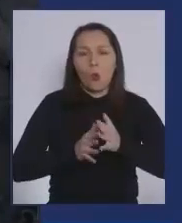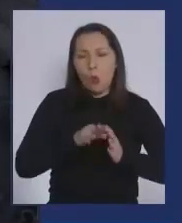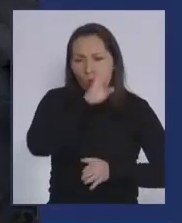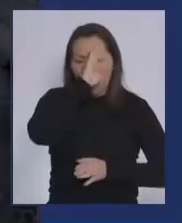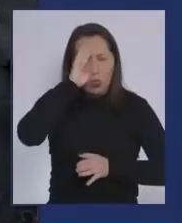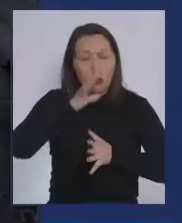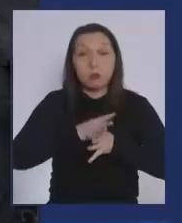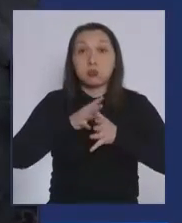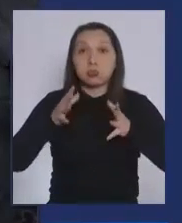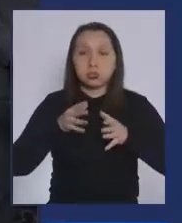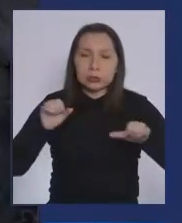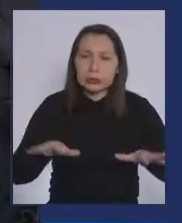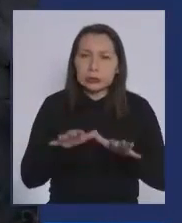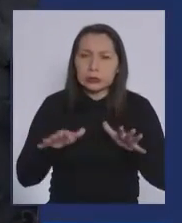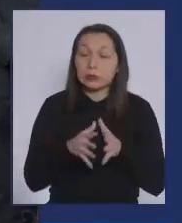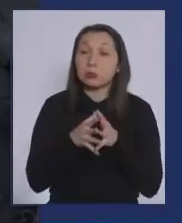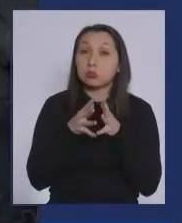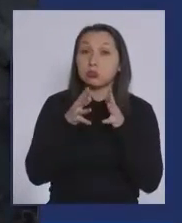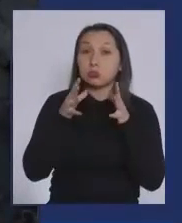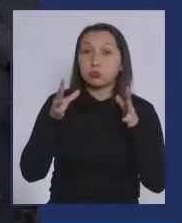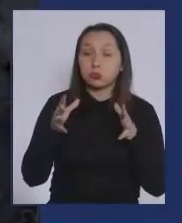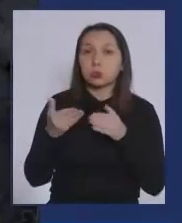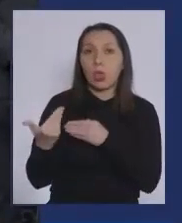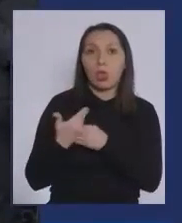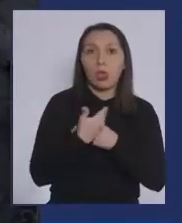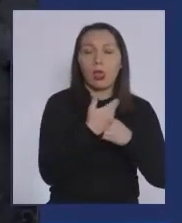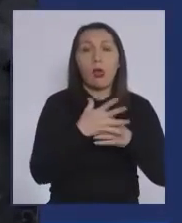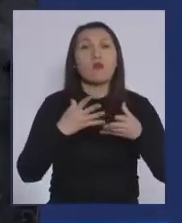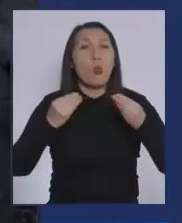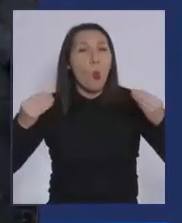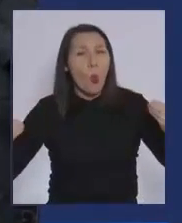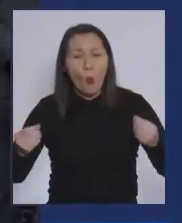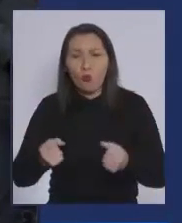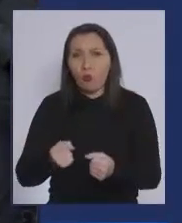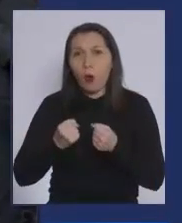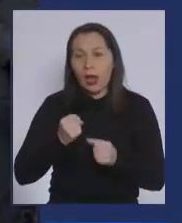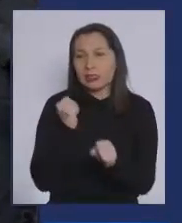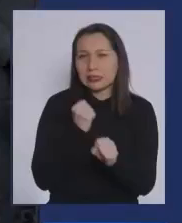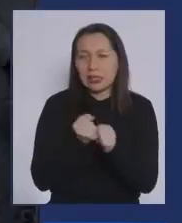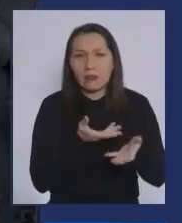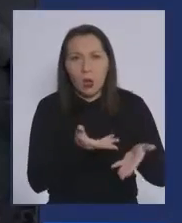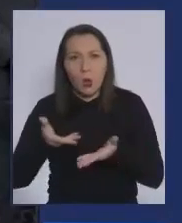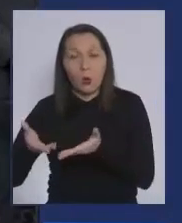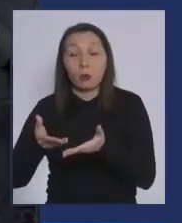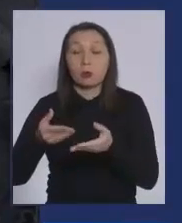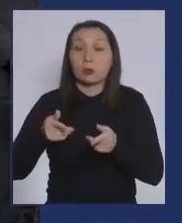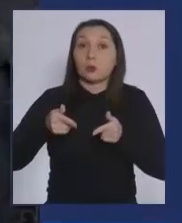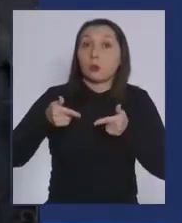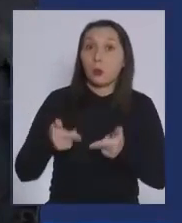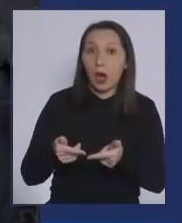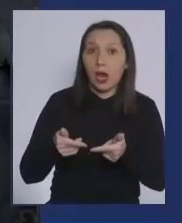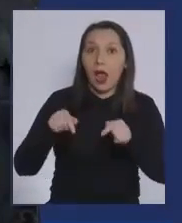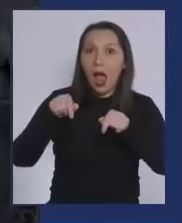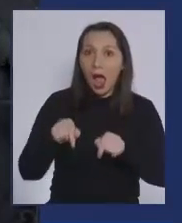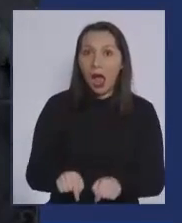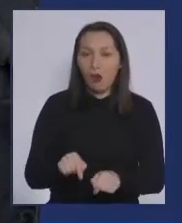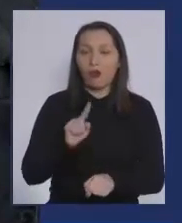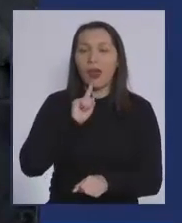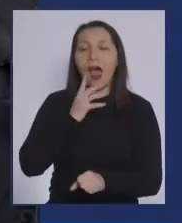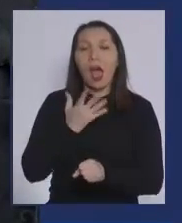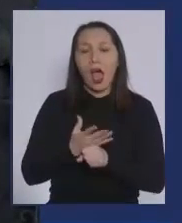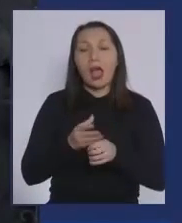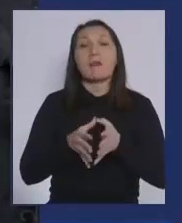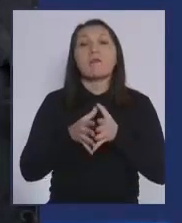capacidades con una tremenda demanda exigencia afortunadamente hoy día tiene